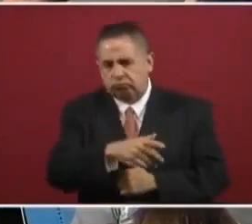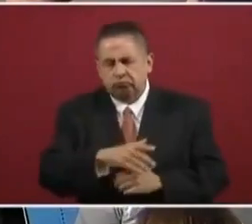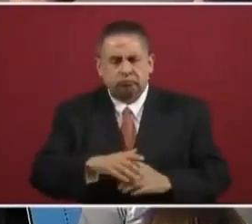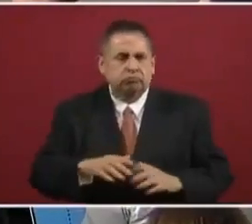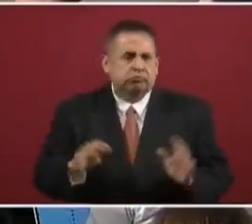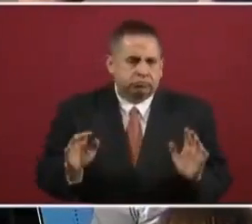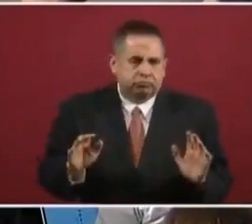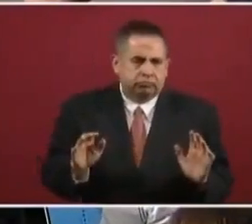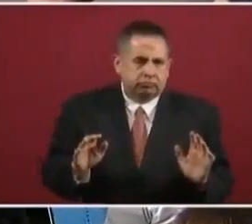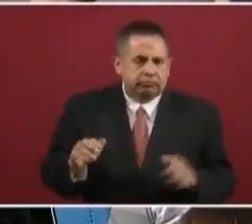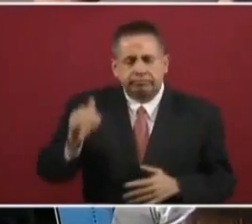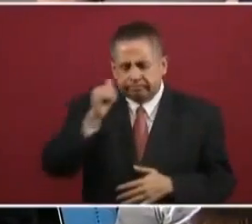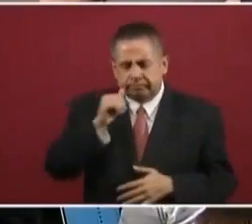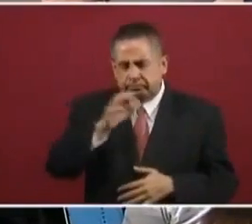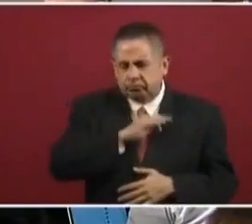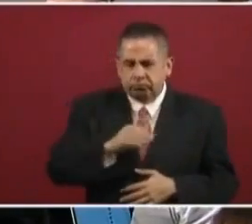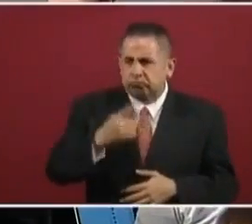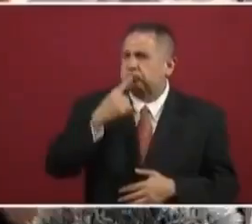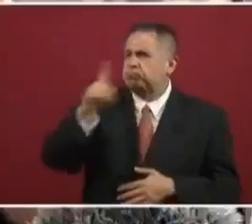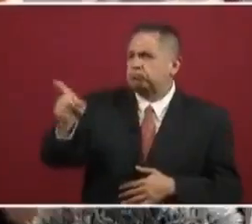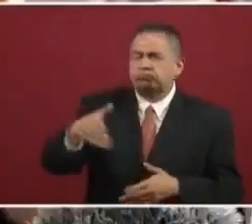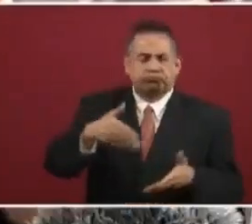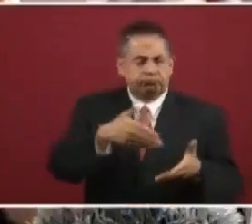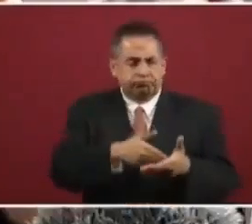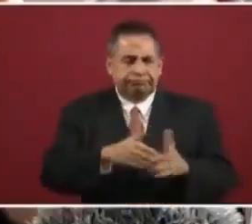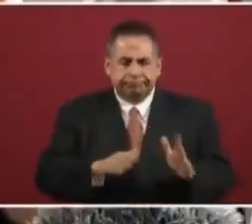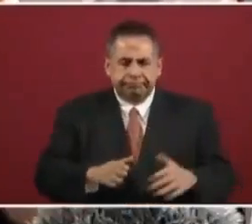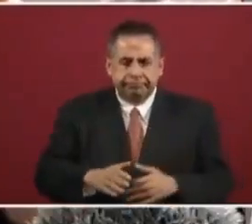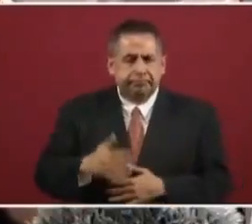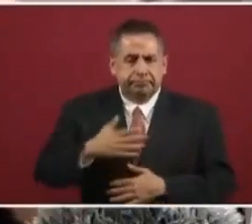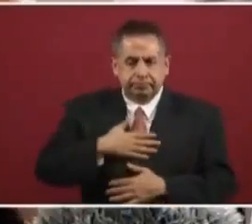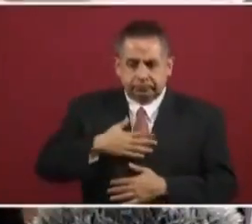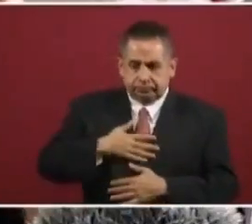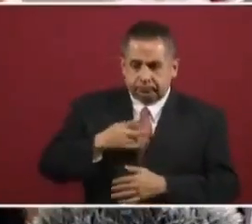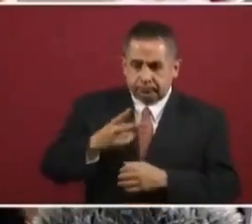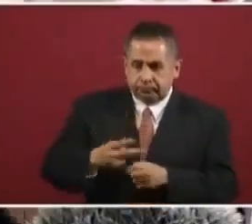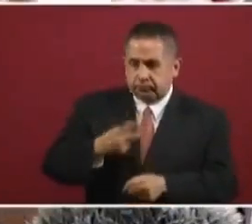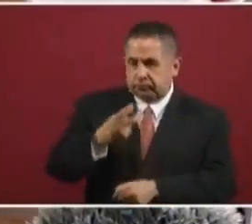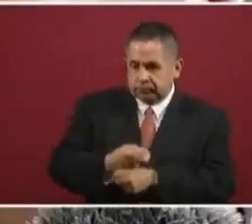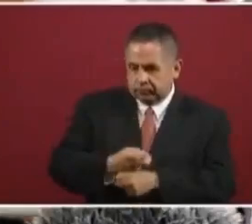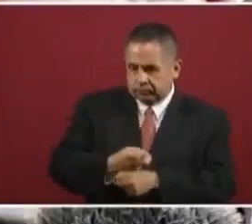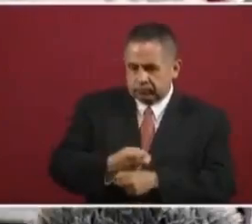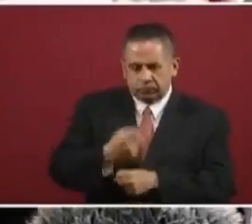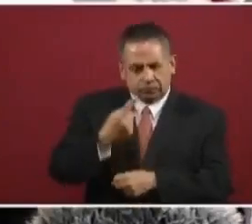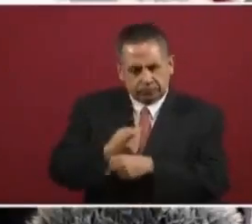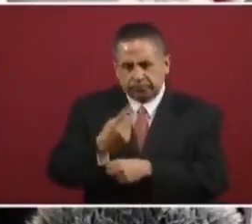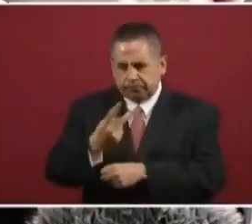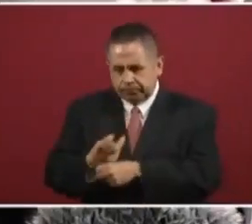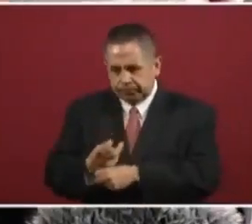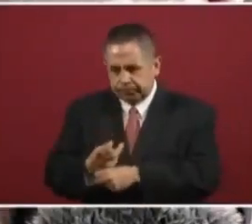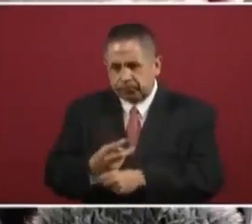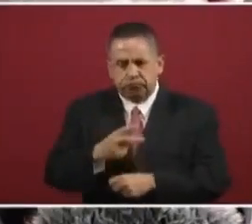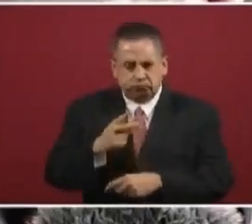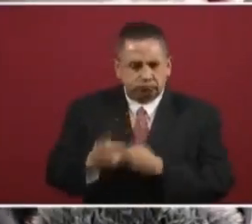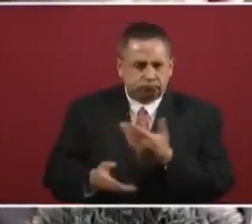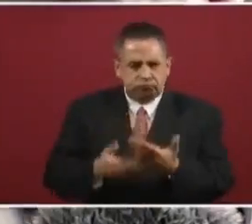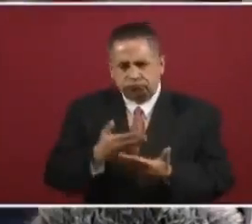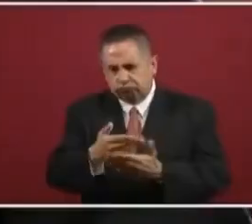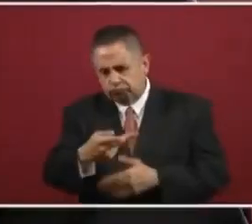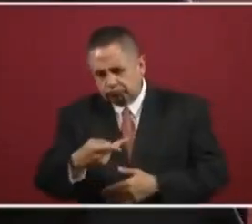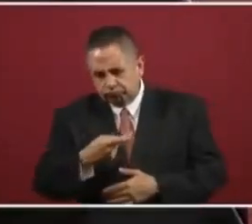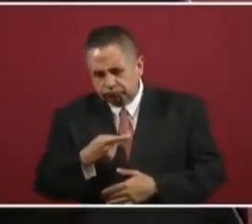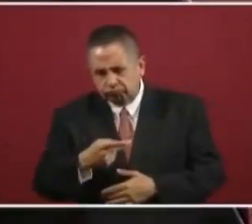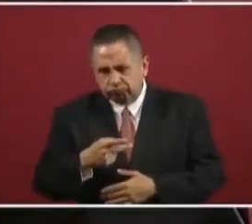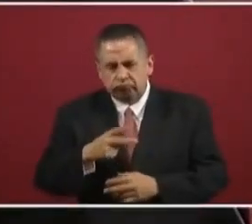siempre hay posibilidades de hacerlo Yo como ya es la segunda vez que lo planteas